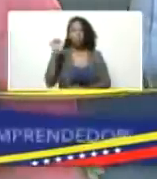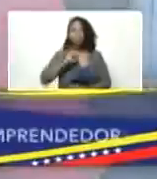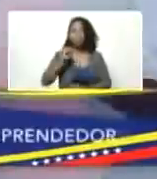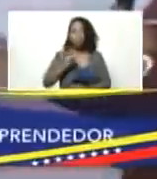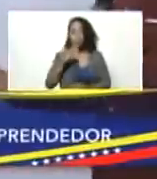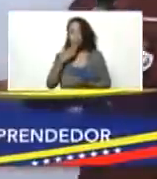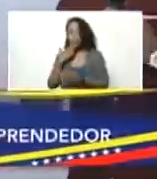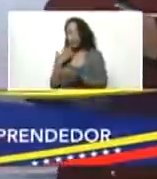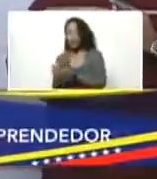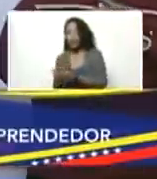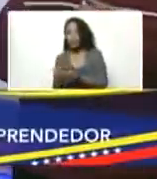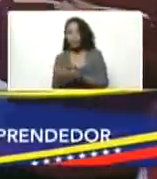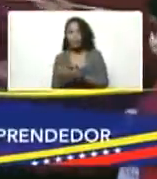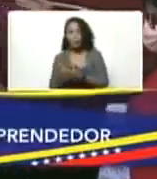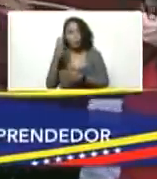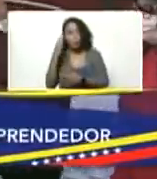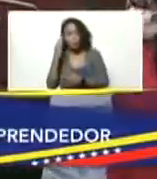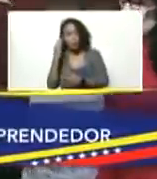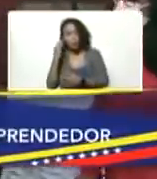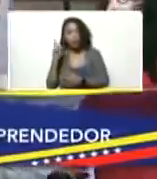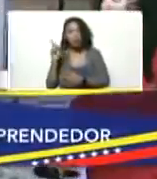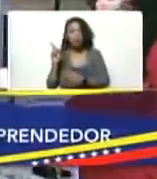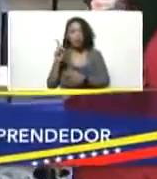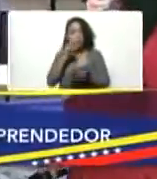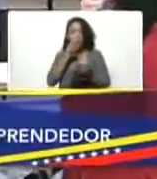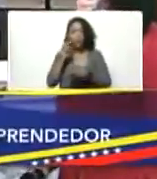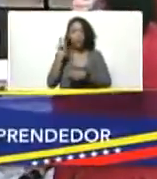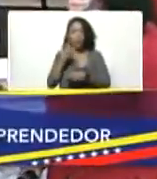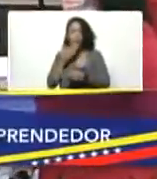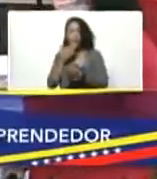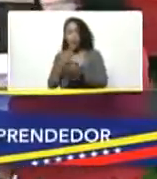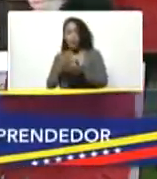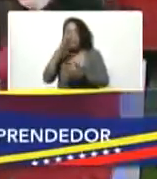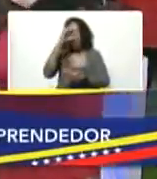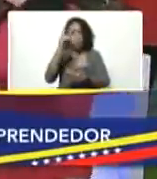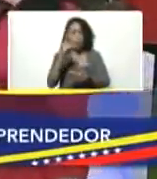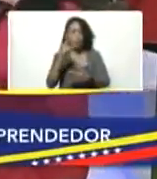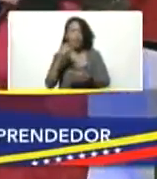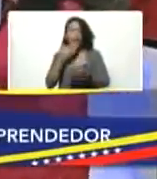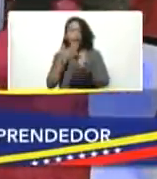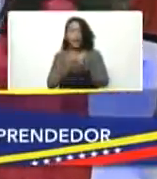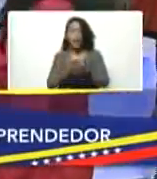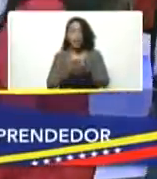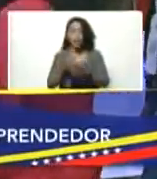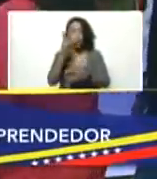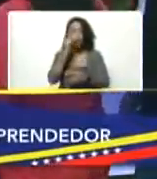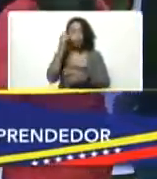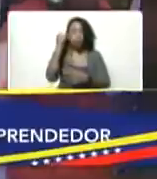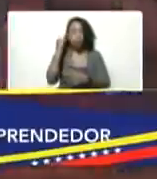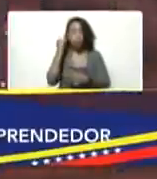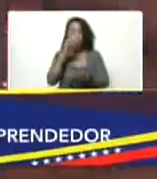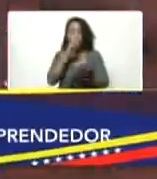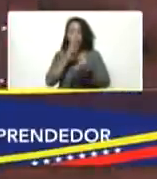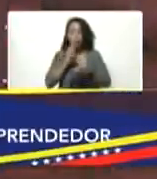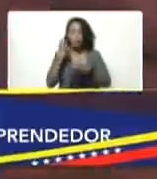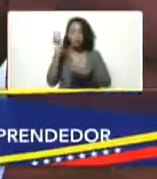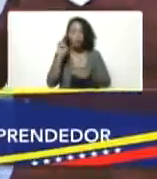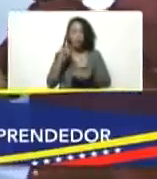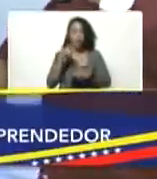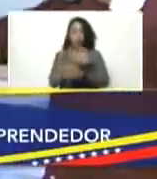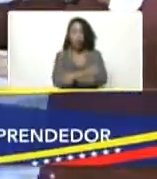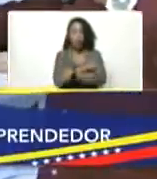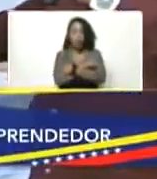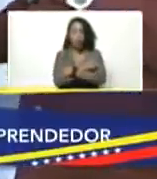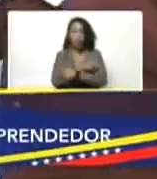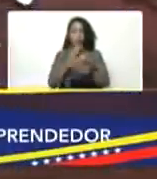Gracias, Alexandra. Gracias, Delcy. Gracias, muchachas, muchachos del Banco de Venezuela. Me dan un abrazo a todos los trabajadores